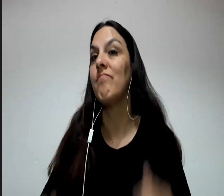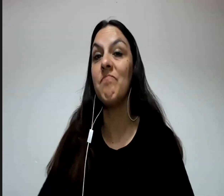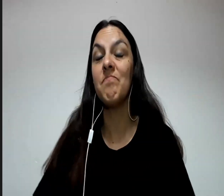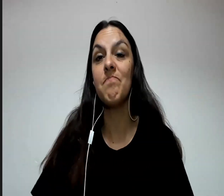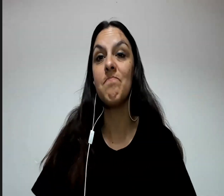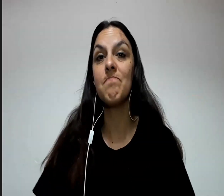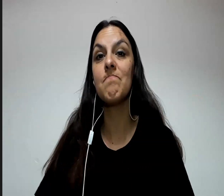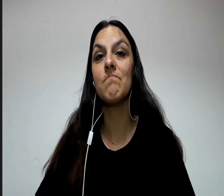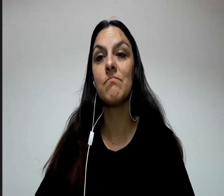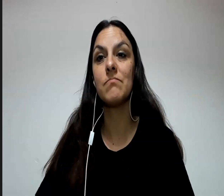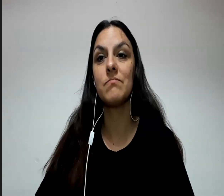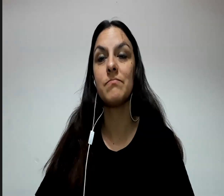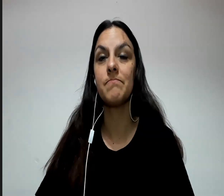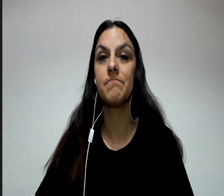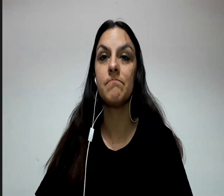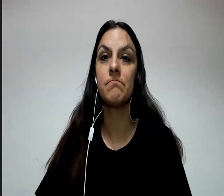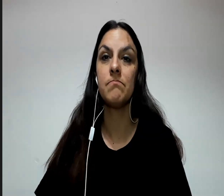Claro.